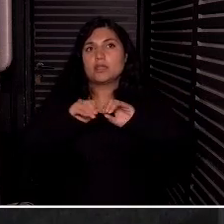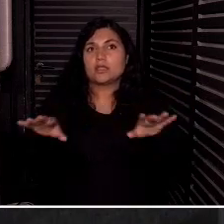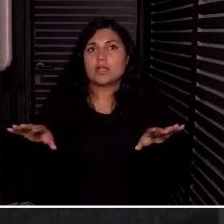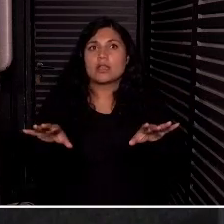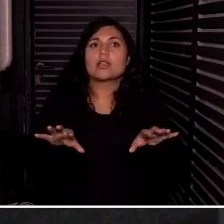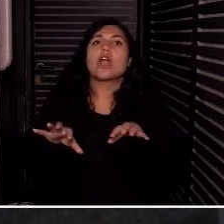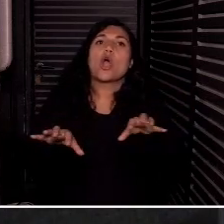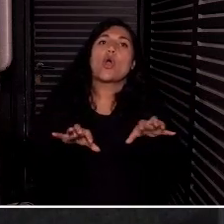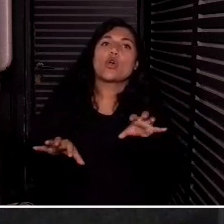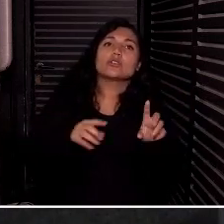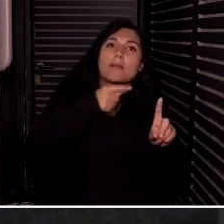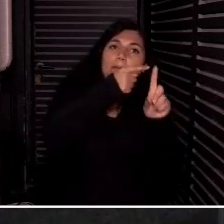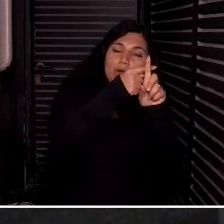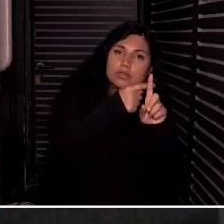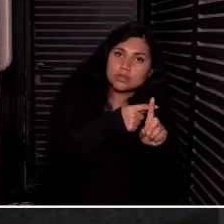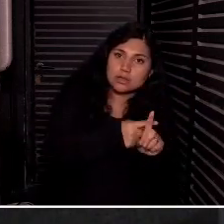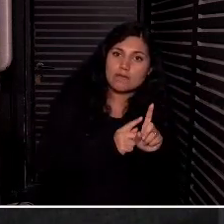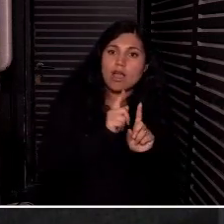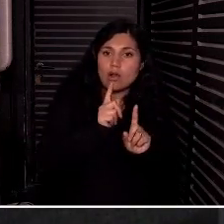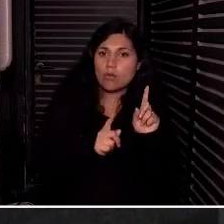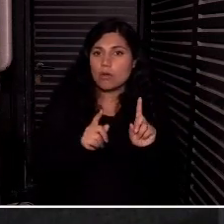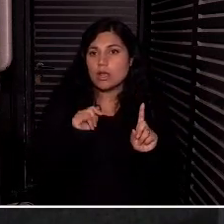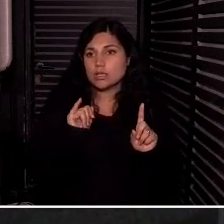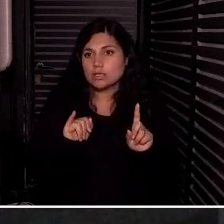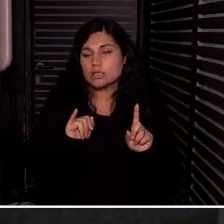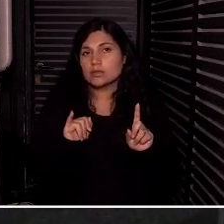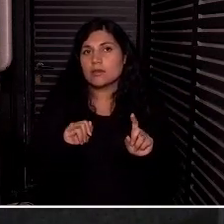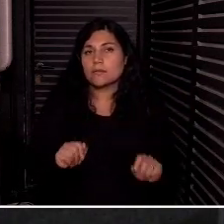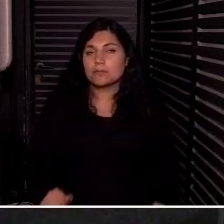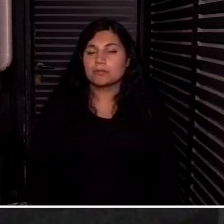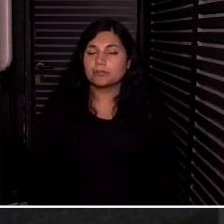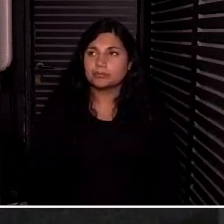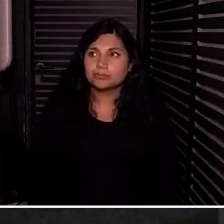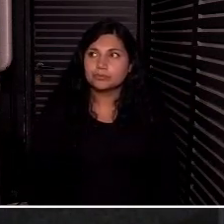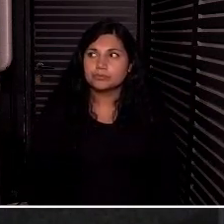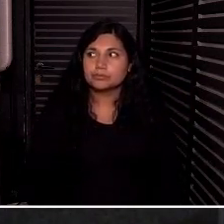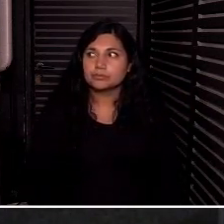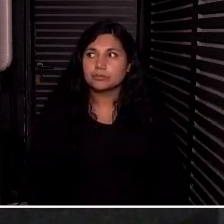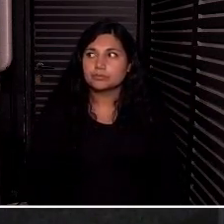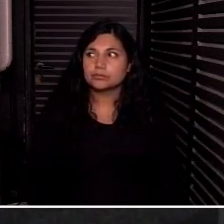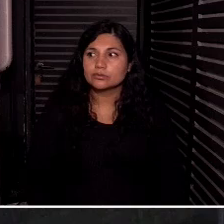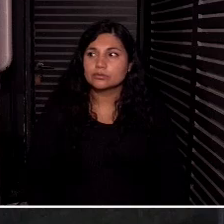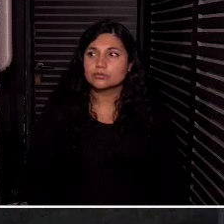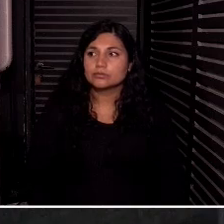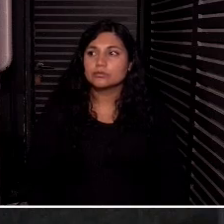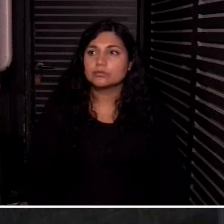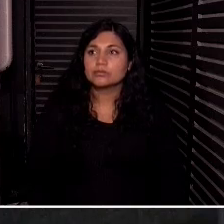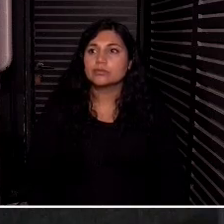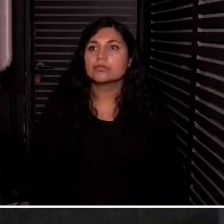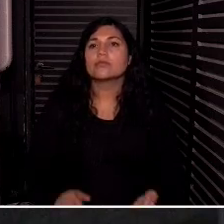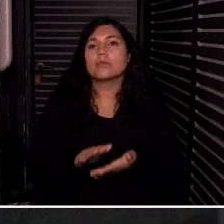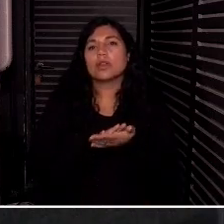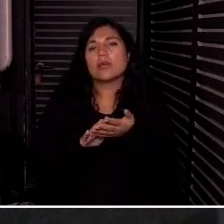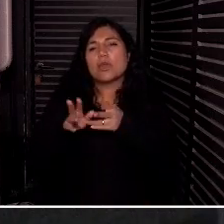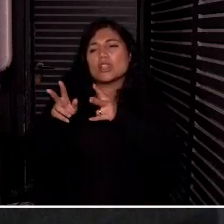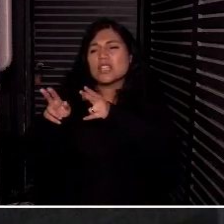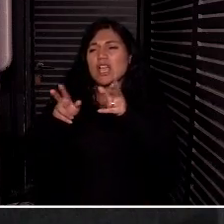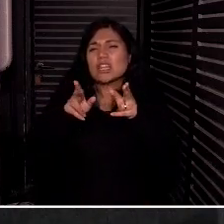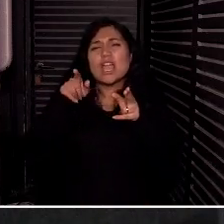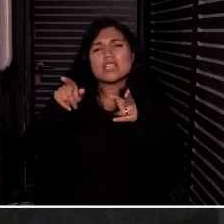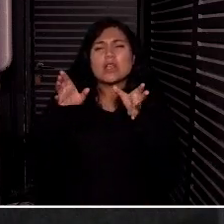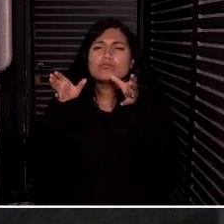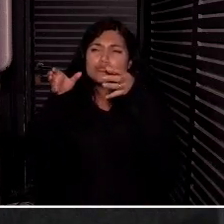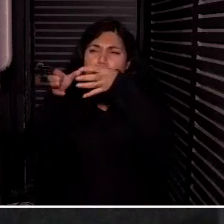sido super favorable en último momento había momento en que solo había que transmitirlo primero por abierta cuando tú dices es una serie hipers segmentada a este Nicho